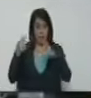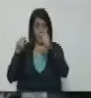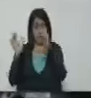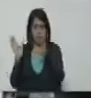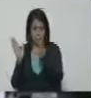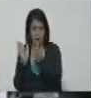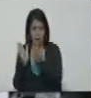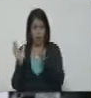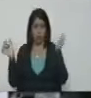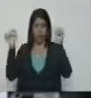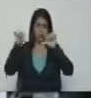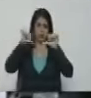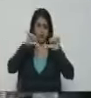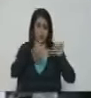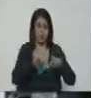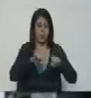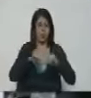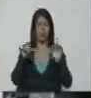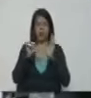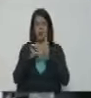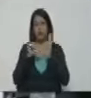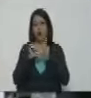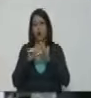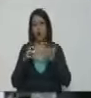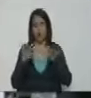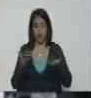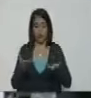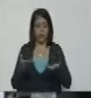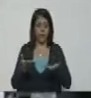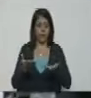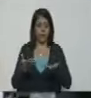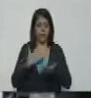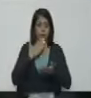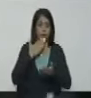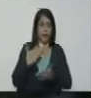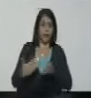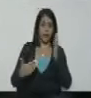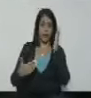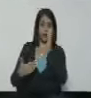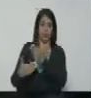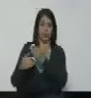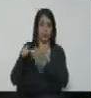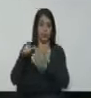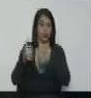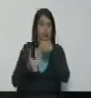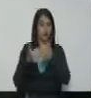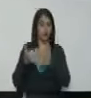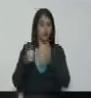pequeños. Pero ¿dónde están los que pidieron las sanciones?